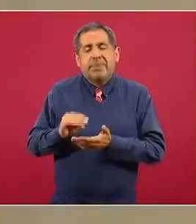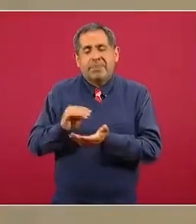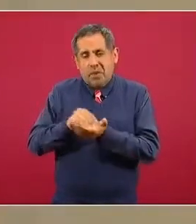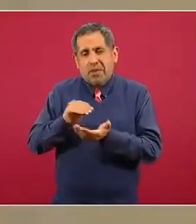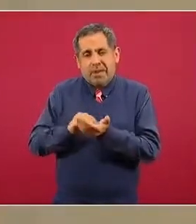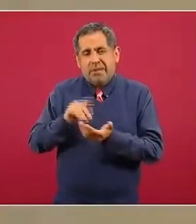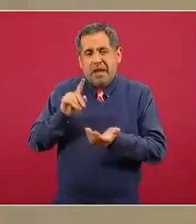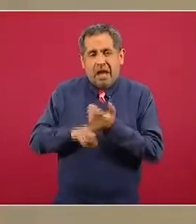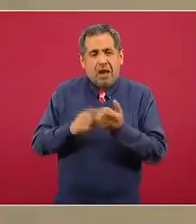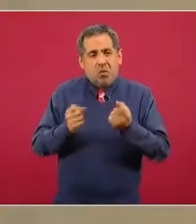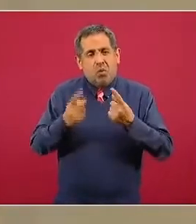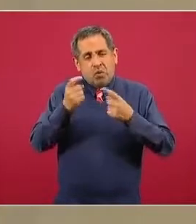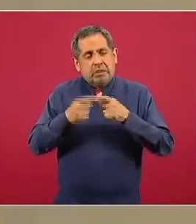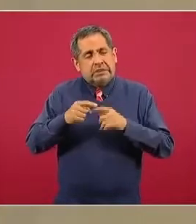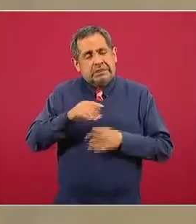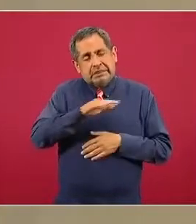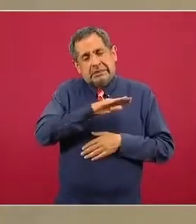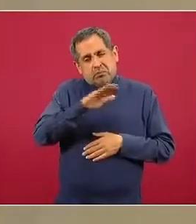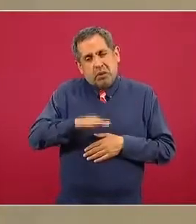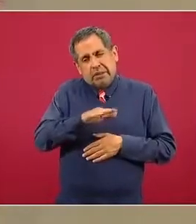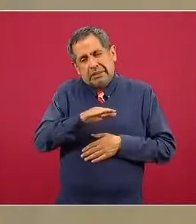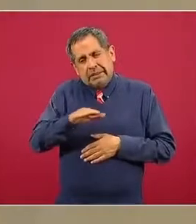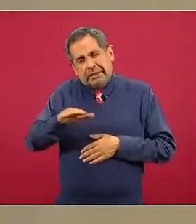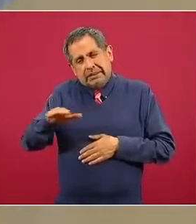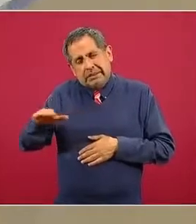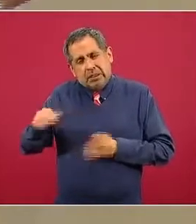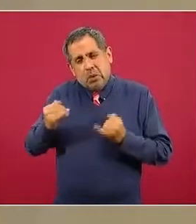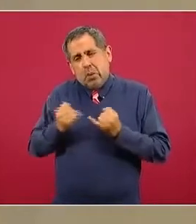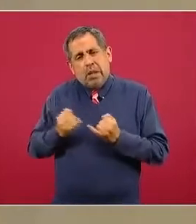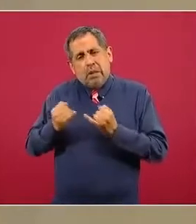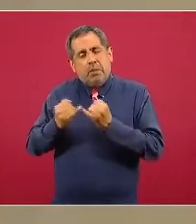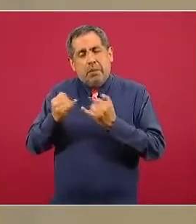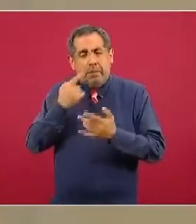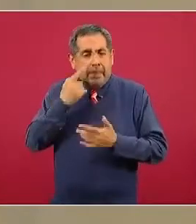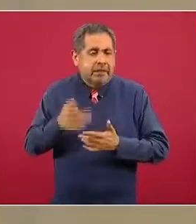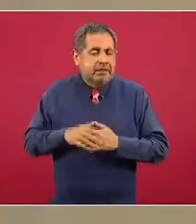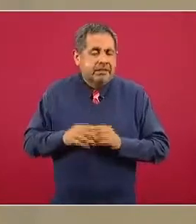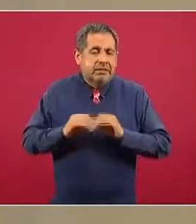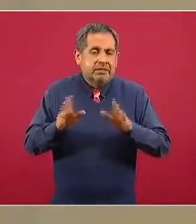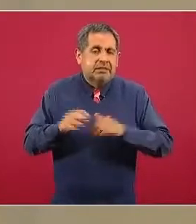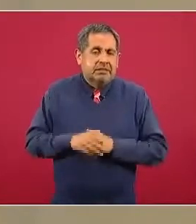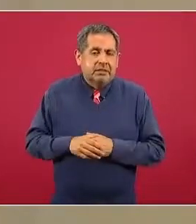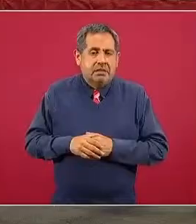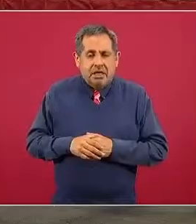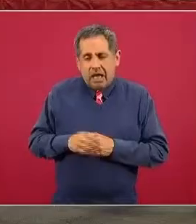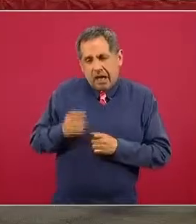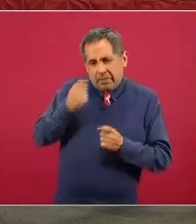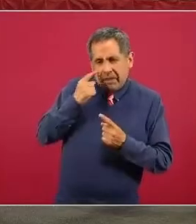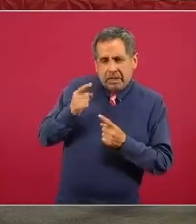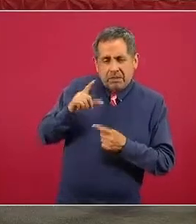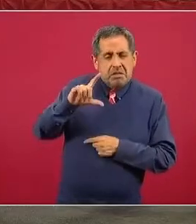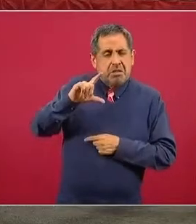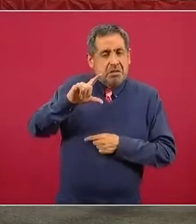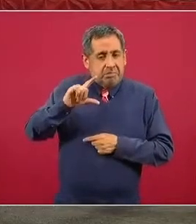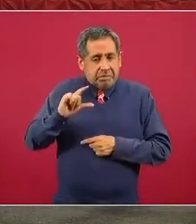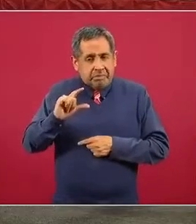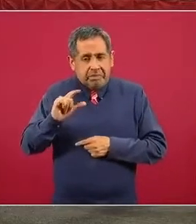se mantiene esa gran diferencia y la clara tendencia descendente que aún no ha